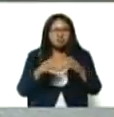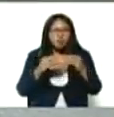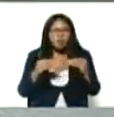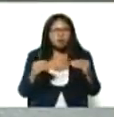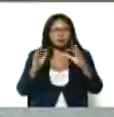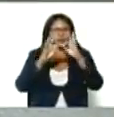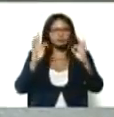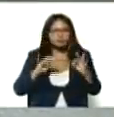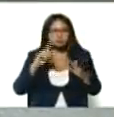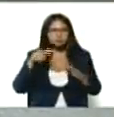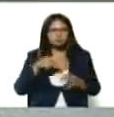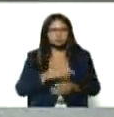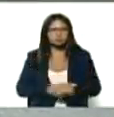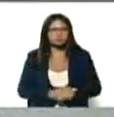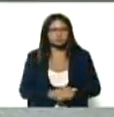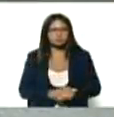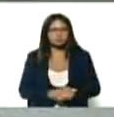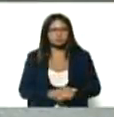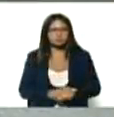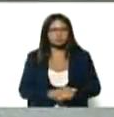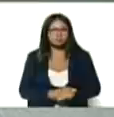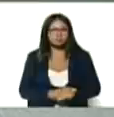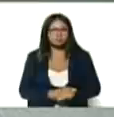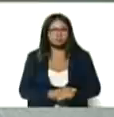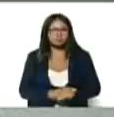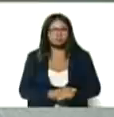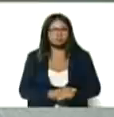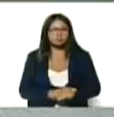niveles la maquinaria electoral,